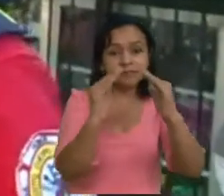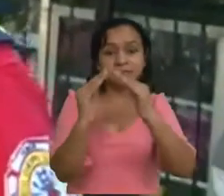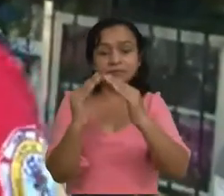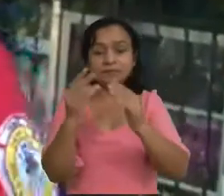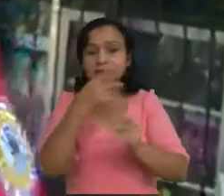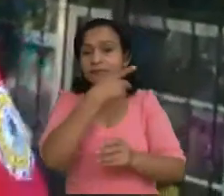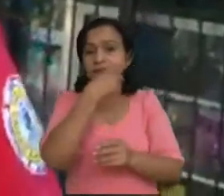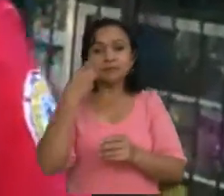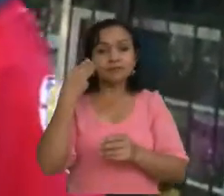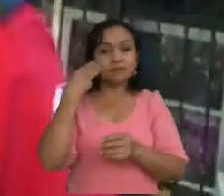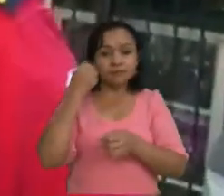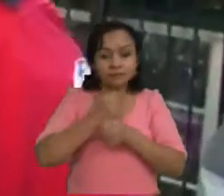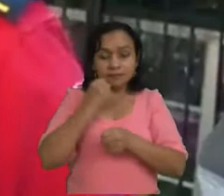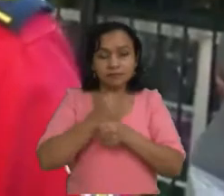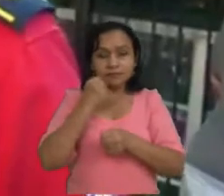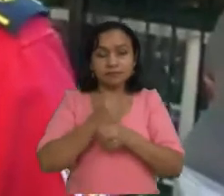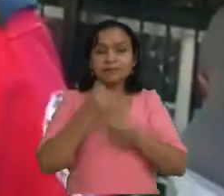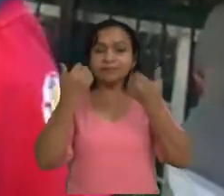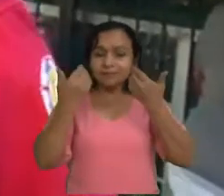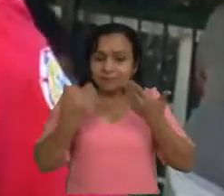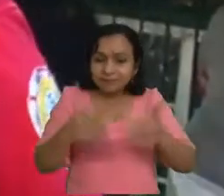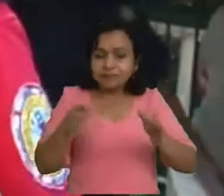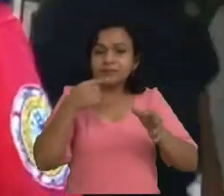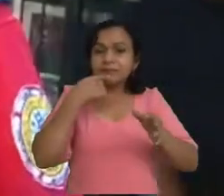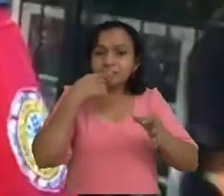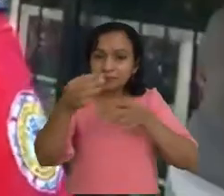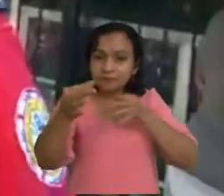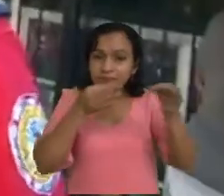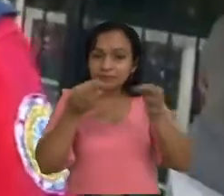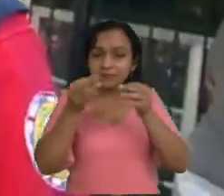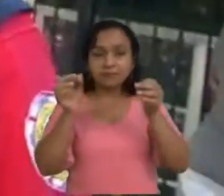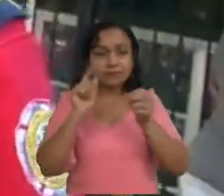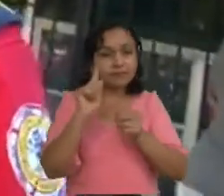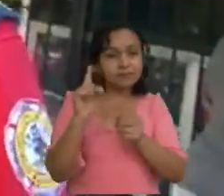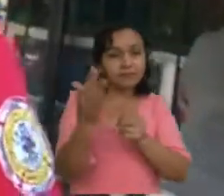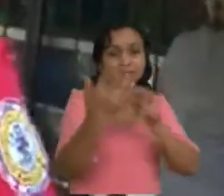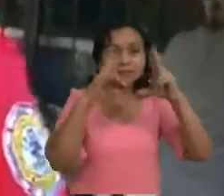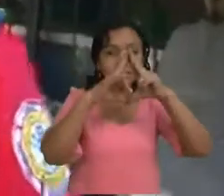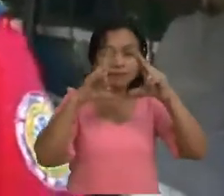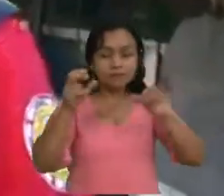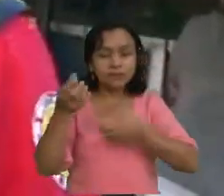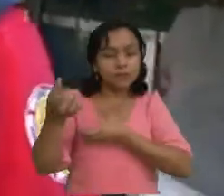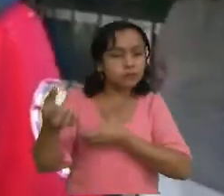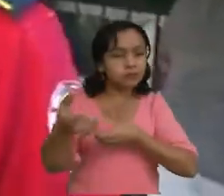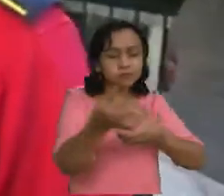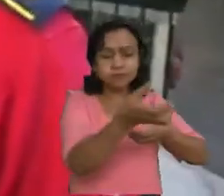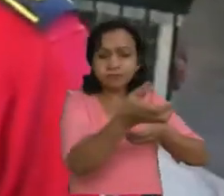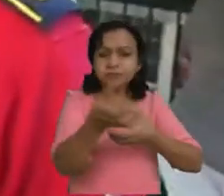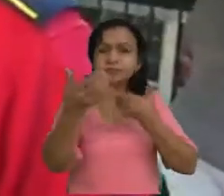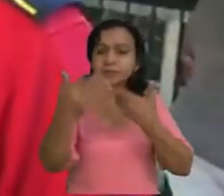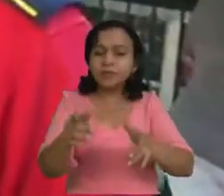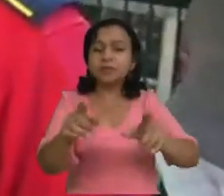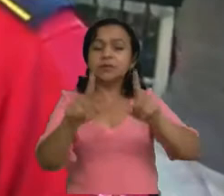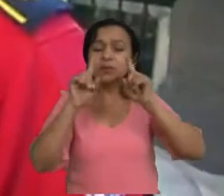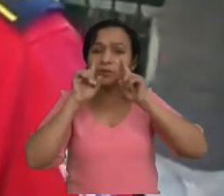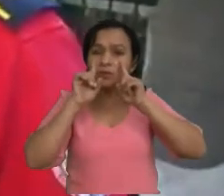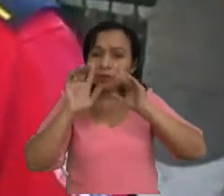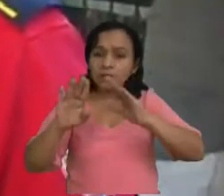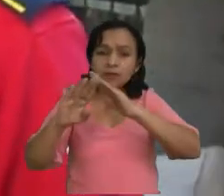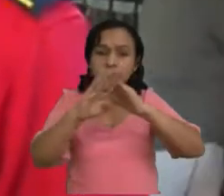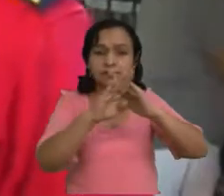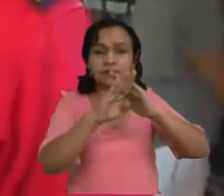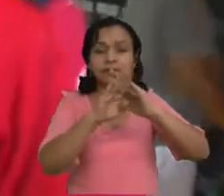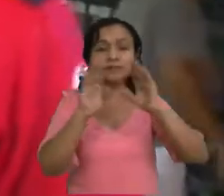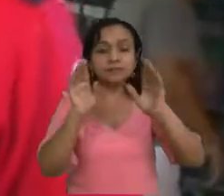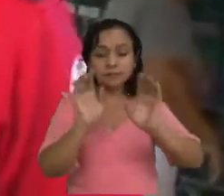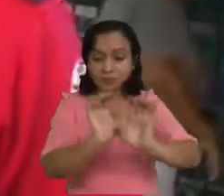trabajando. Sí, nosotros hemos venido insistiendo a nivel nacional en todas las expresiones de bomberos, la prevención, el cuidado que debemos de tener